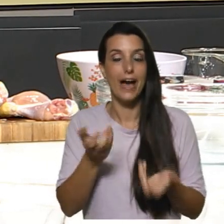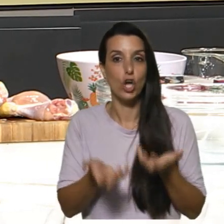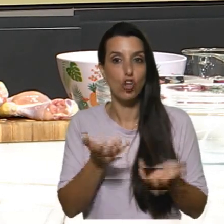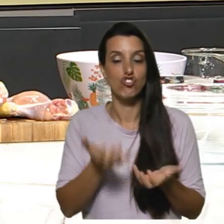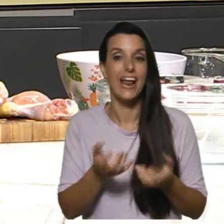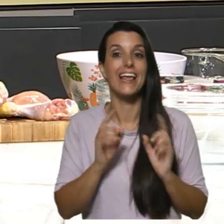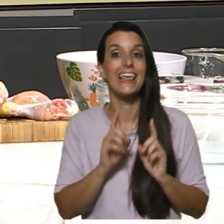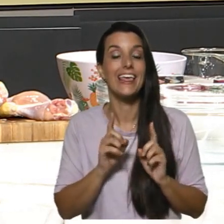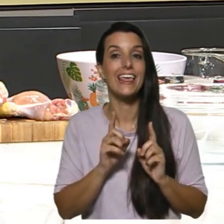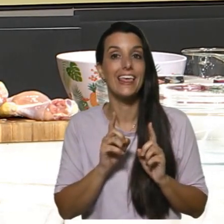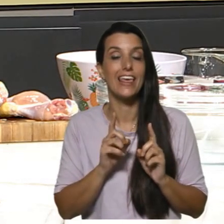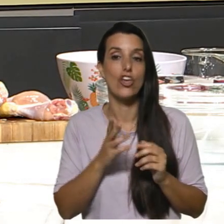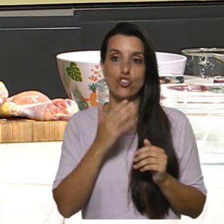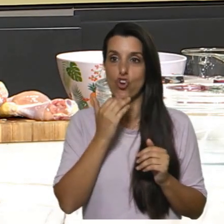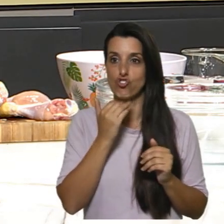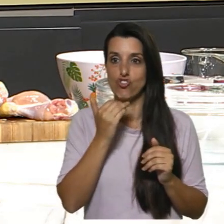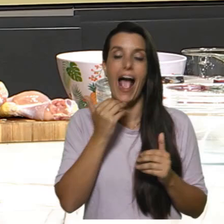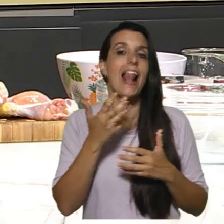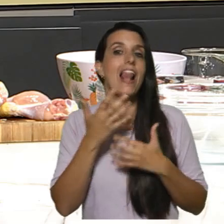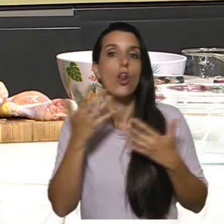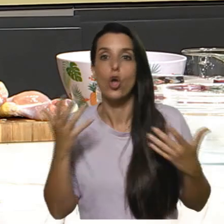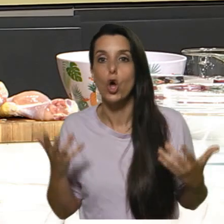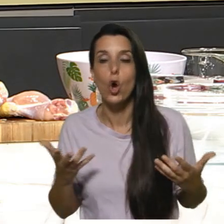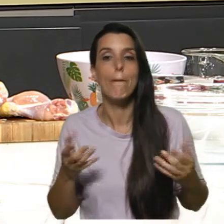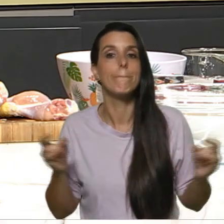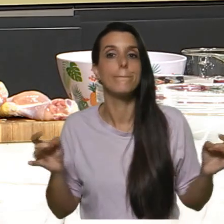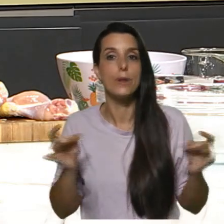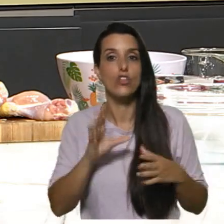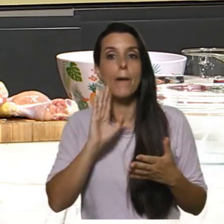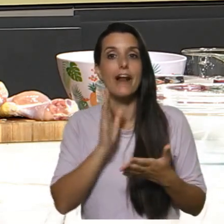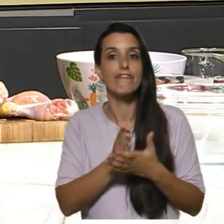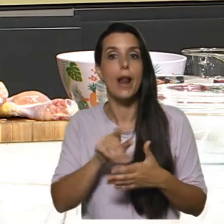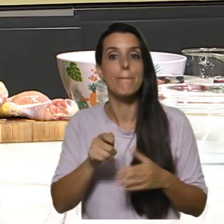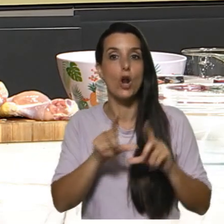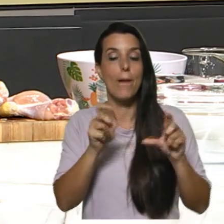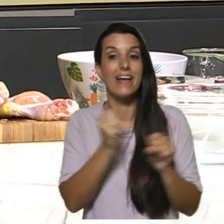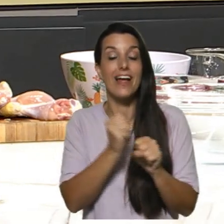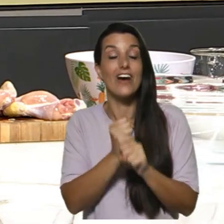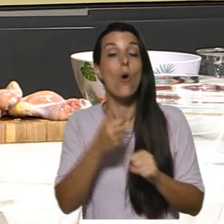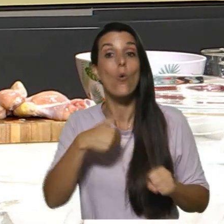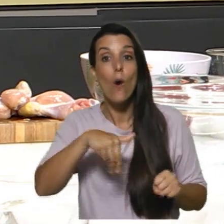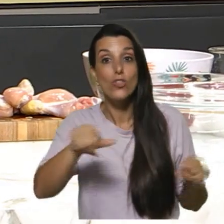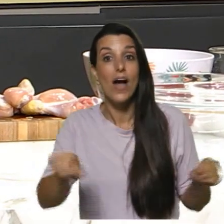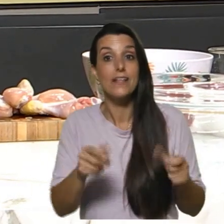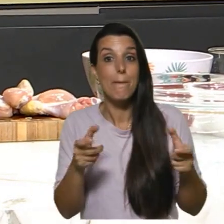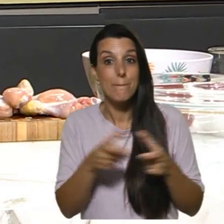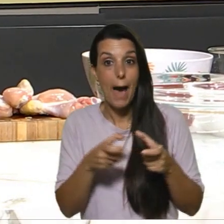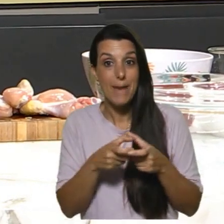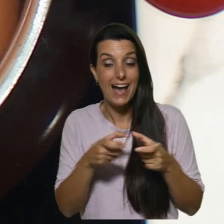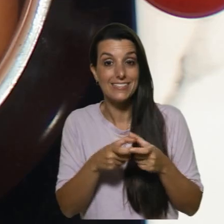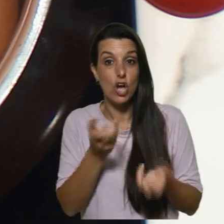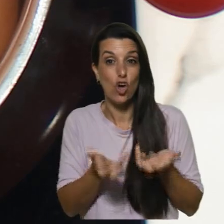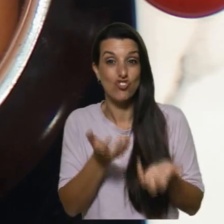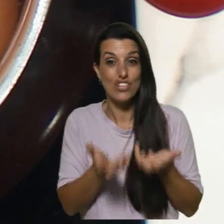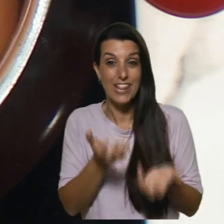E invocamos, no sé... Algo para que estén prontas para el final del programa y las podamos trabajar. Porque vos sabés que cuando haces las papas en estas cocinas